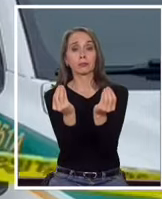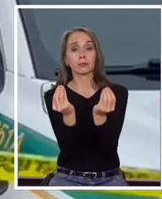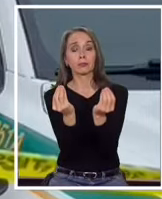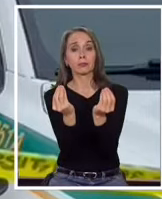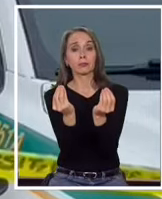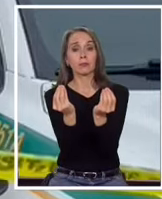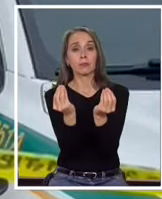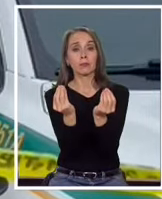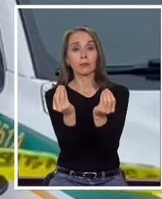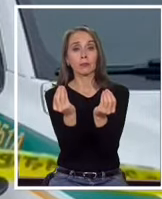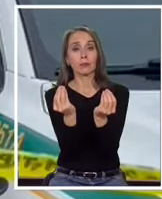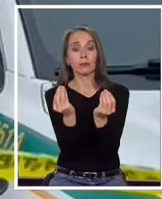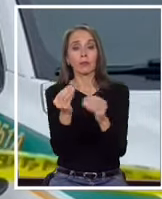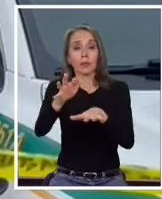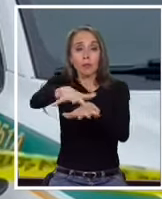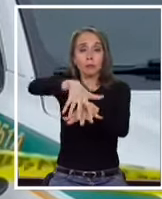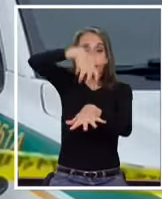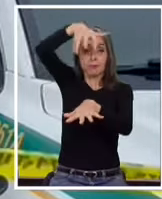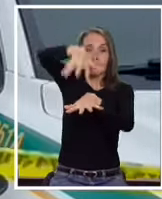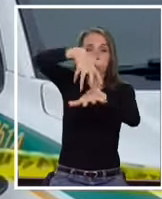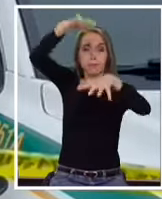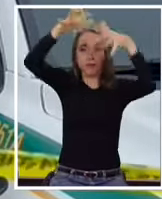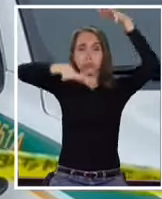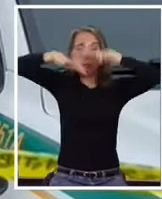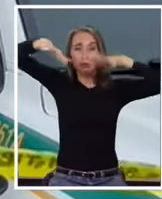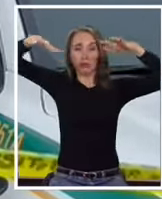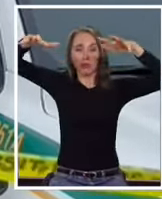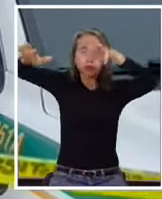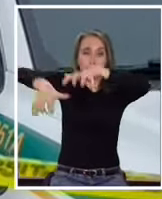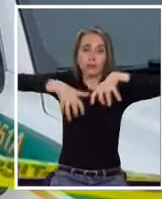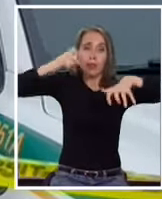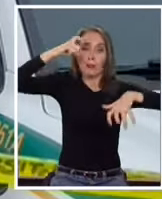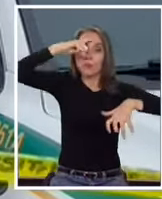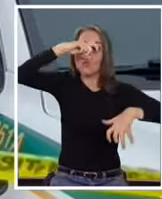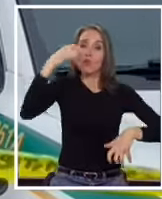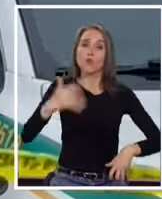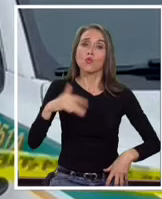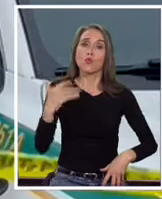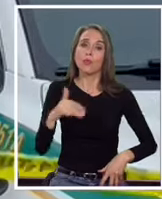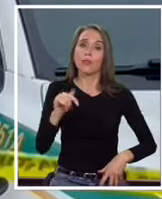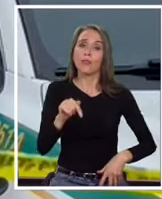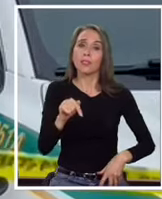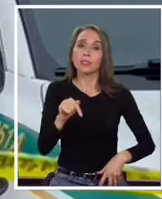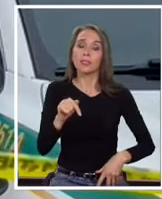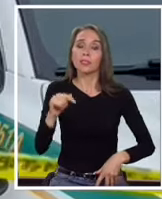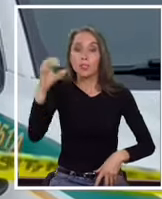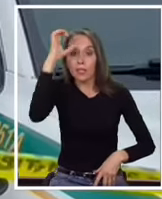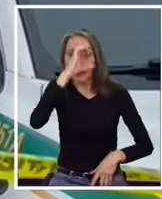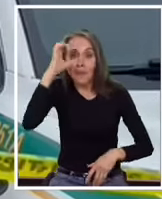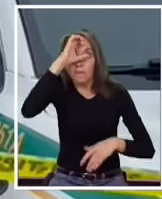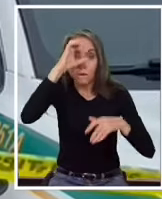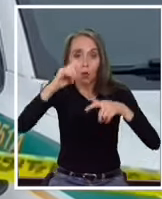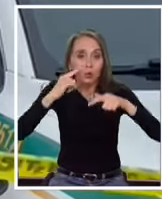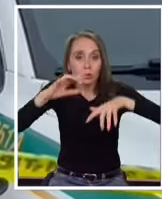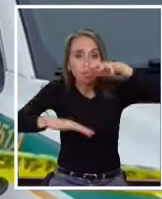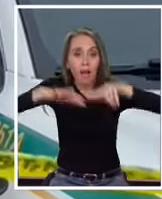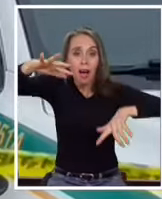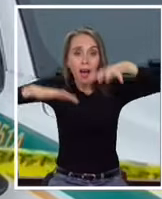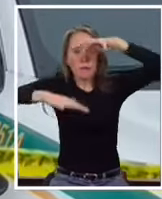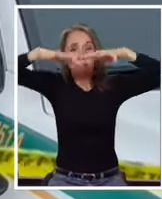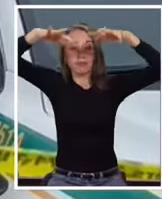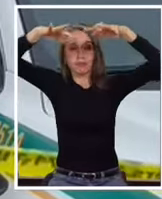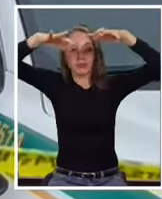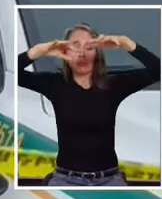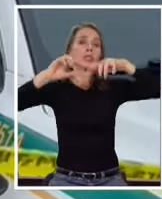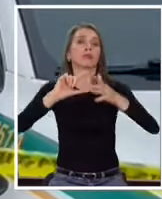sabe que la remoción de los escombros y la complejidad misma de esta tarea van a llevar varios días y por